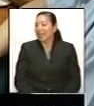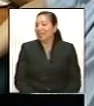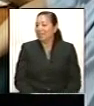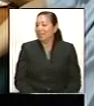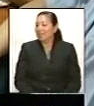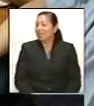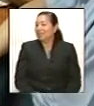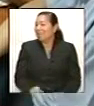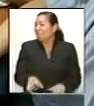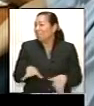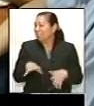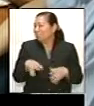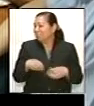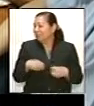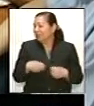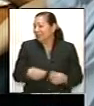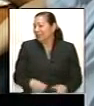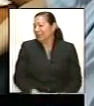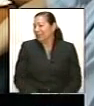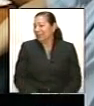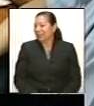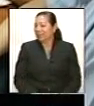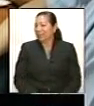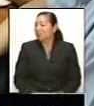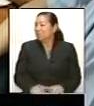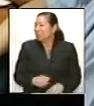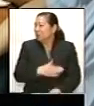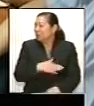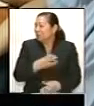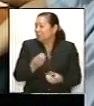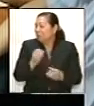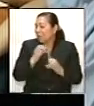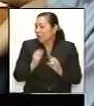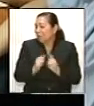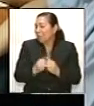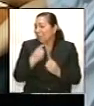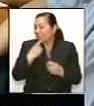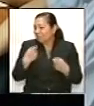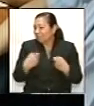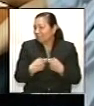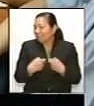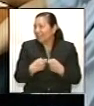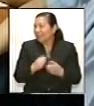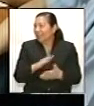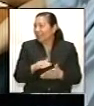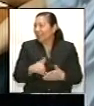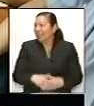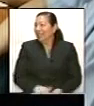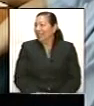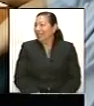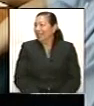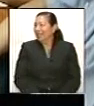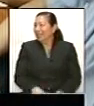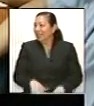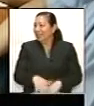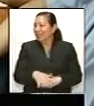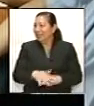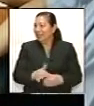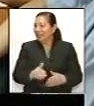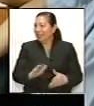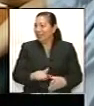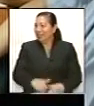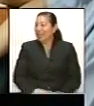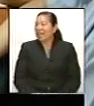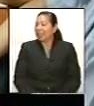así como prefieren tener el anonimato, usar un seudónimo, prefieren simplemente comunicarse por correo, pero el correo sí debería ser un carácter obligatorio. Y